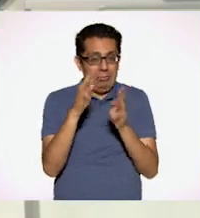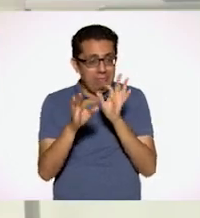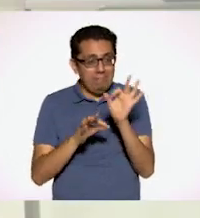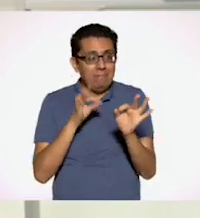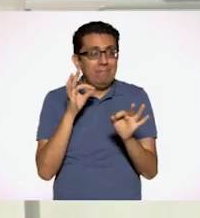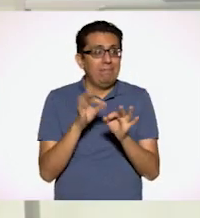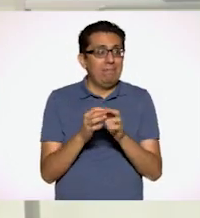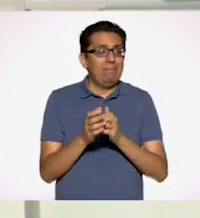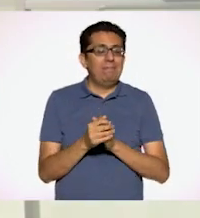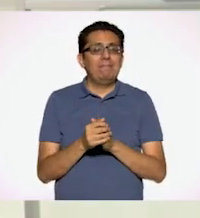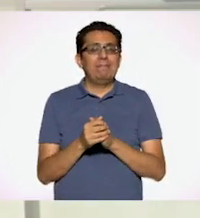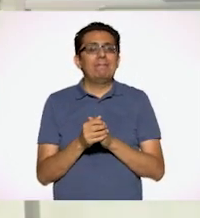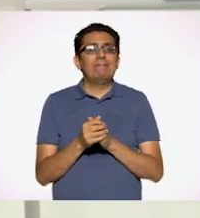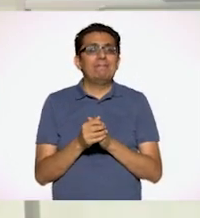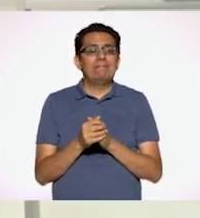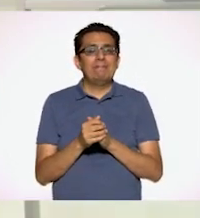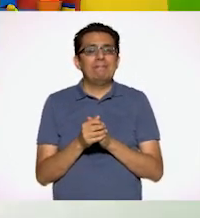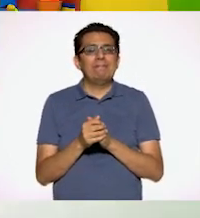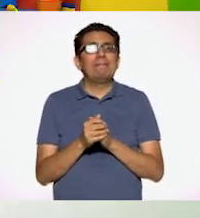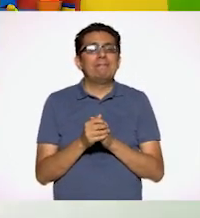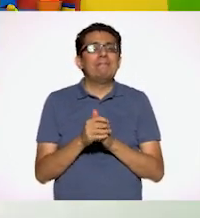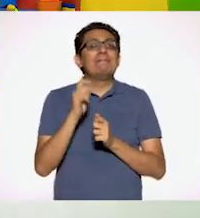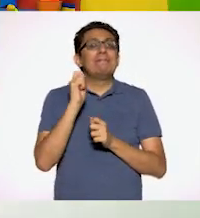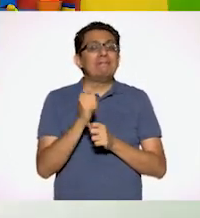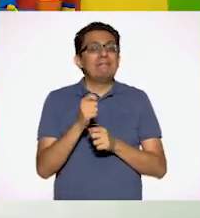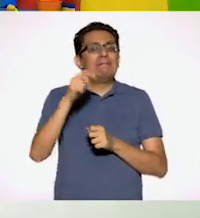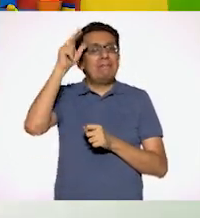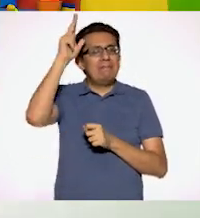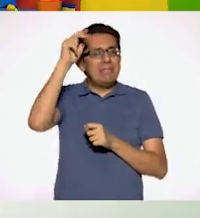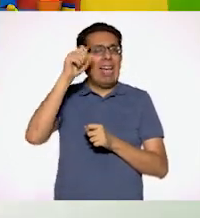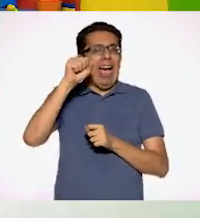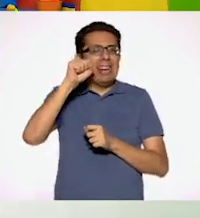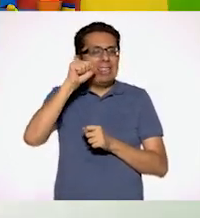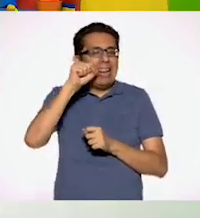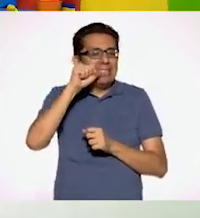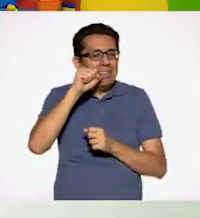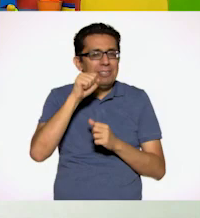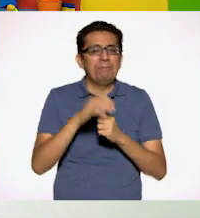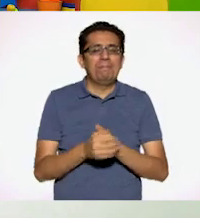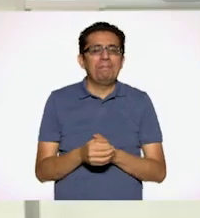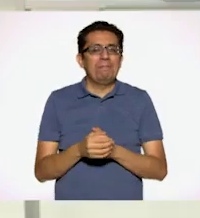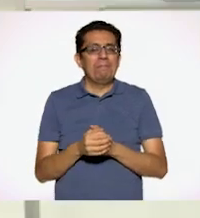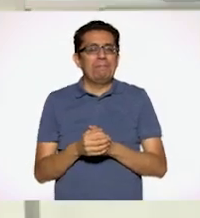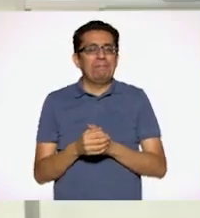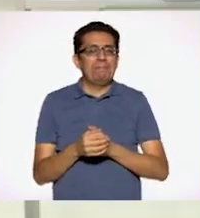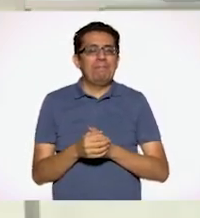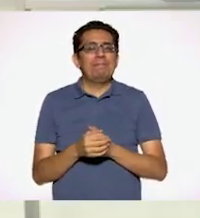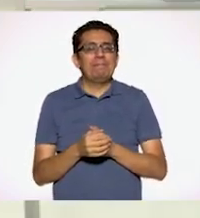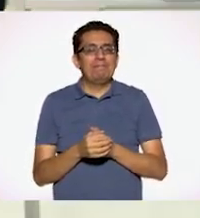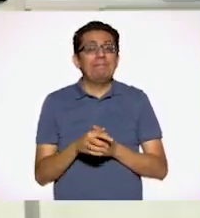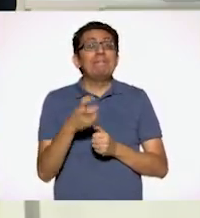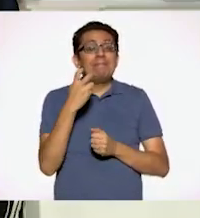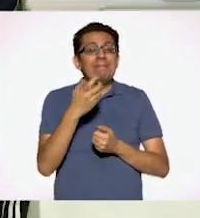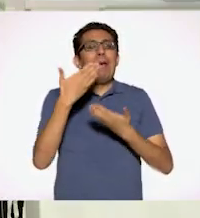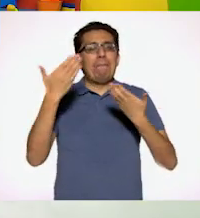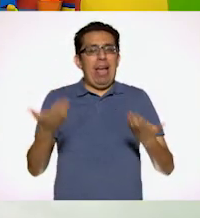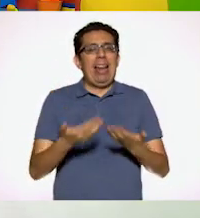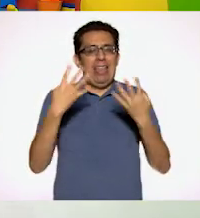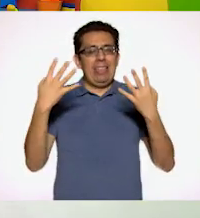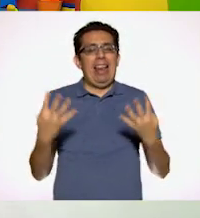¡La zanahoria! ¡La zanahoria! ¡Este es el baile de la